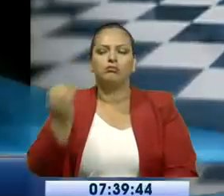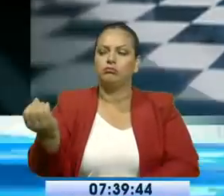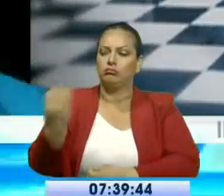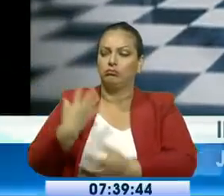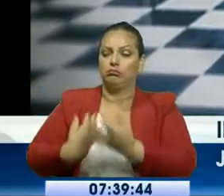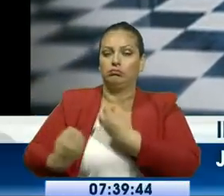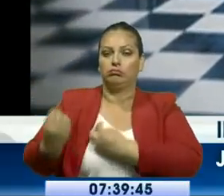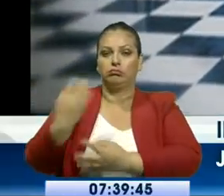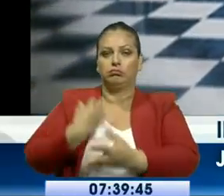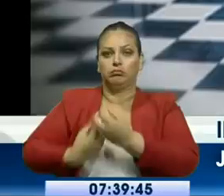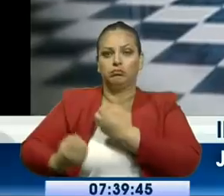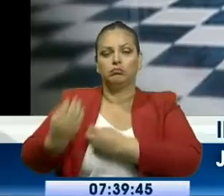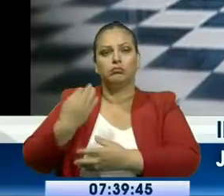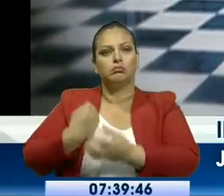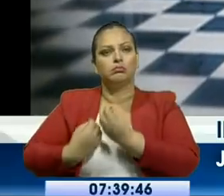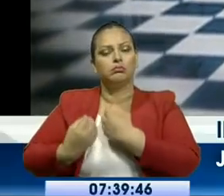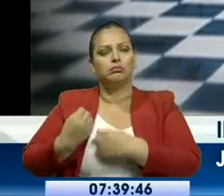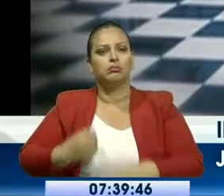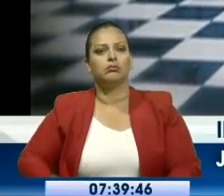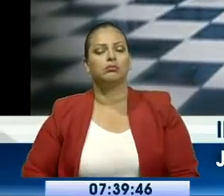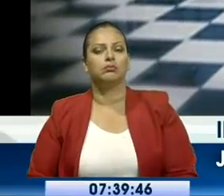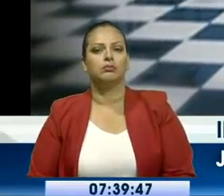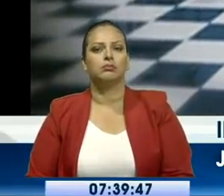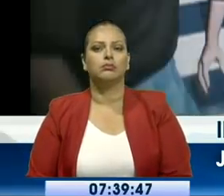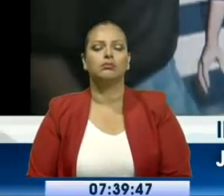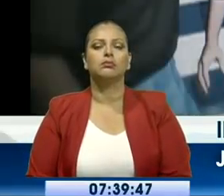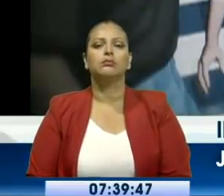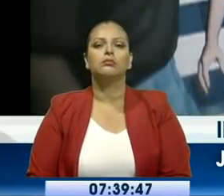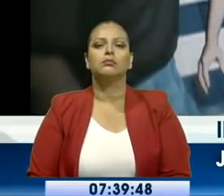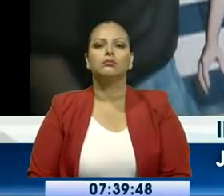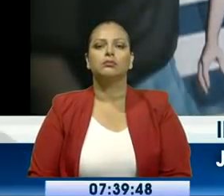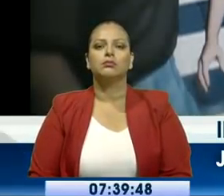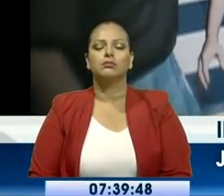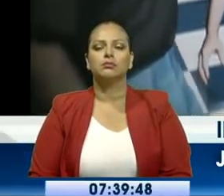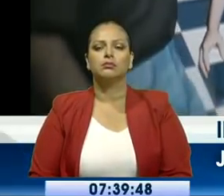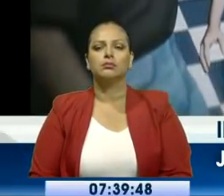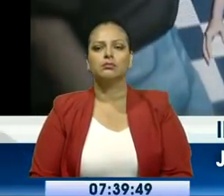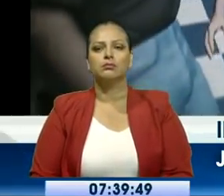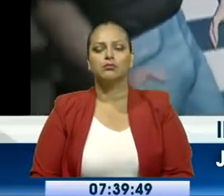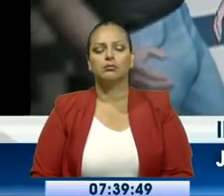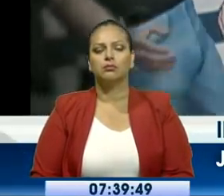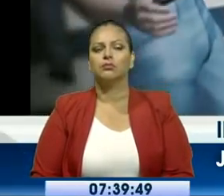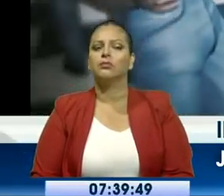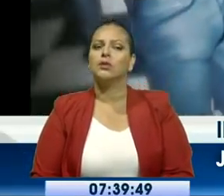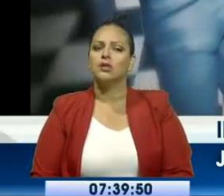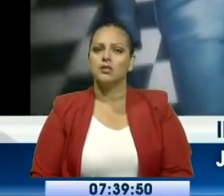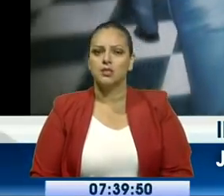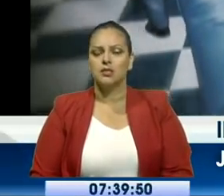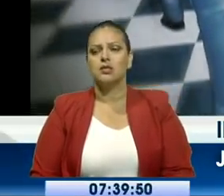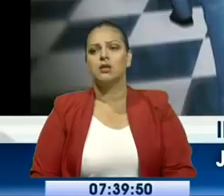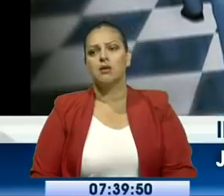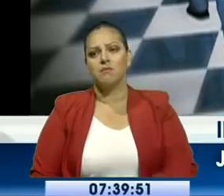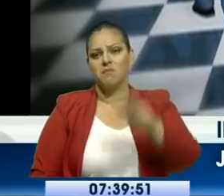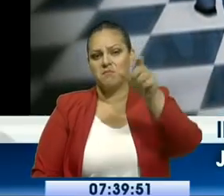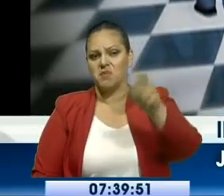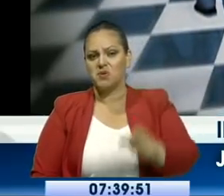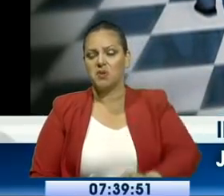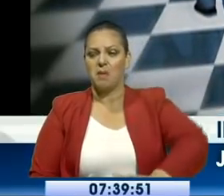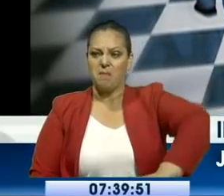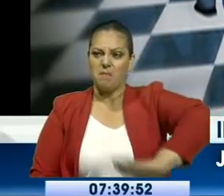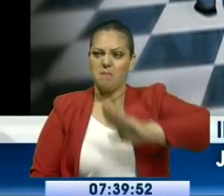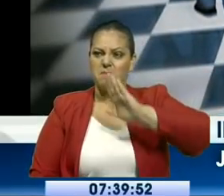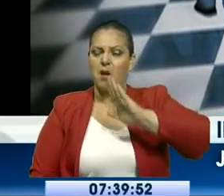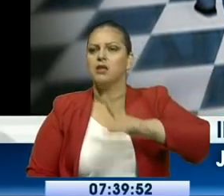Aparentemente el fallecido ha indicado que lo estaban siguiendo, tenía algún tipo de amenaza. y justo